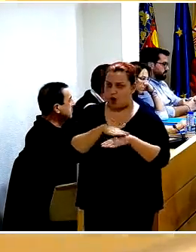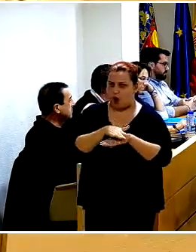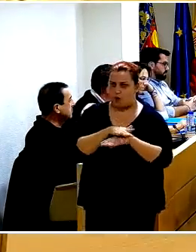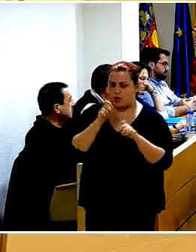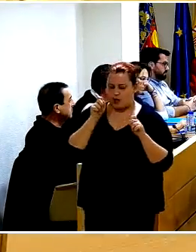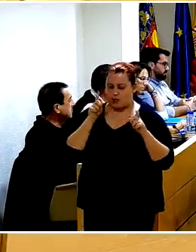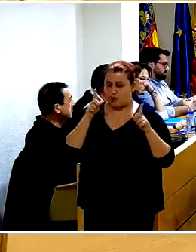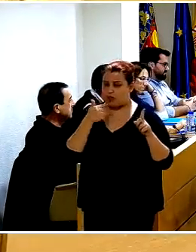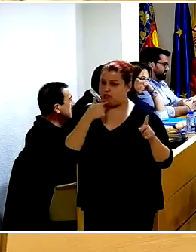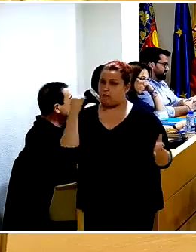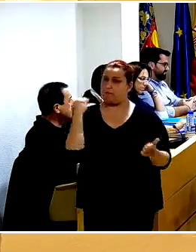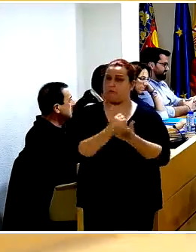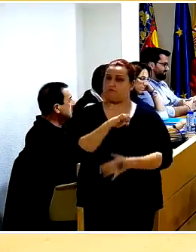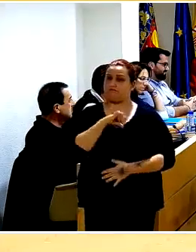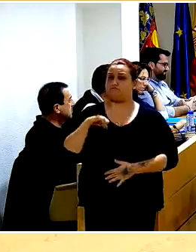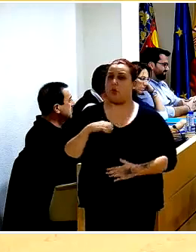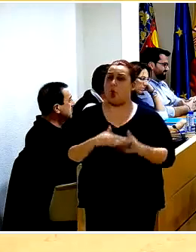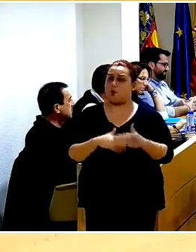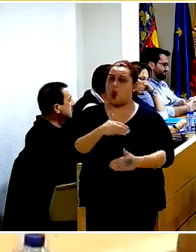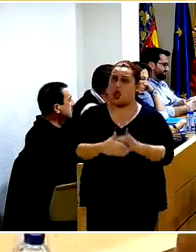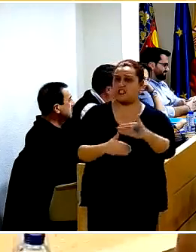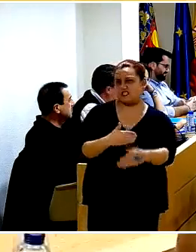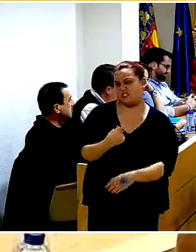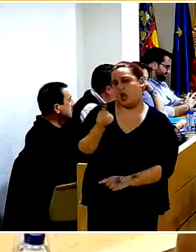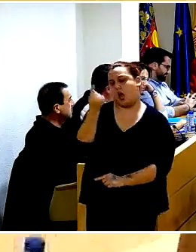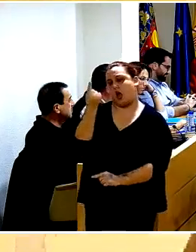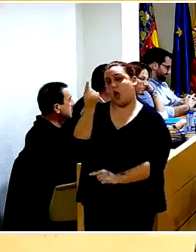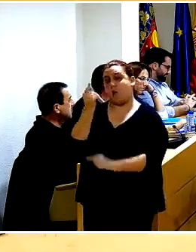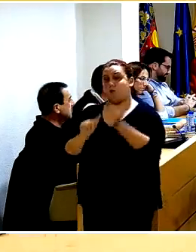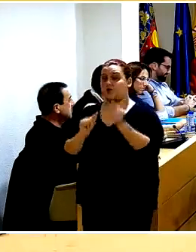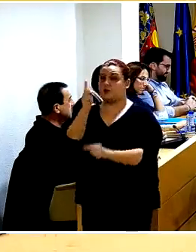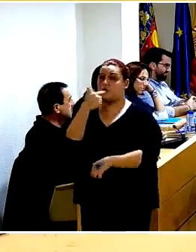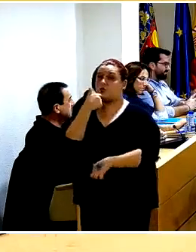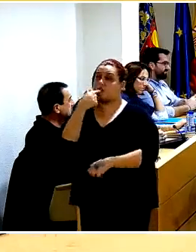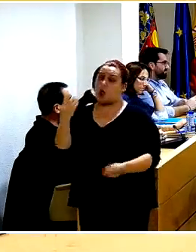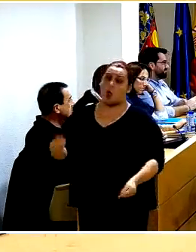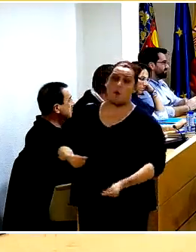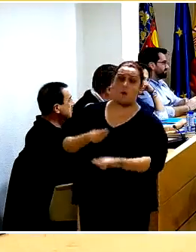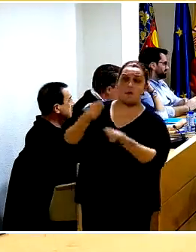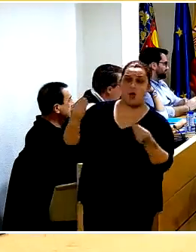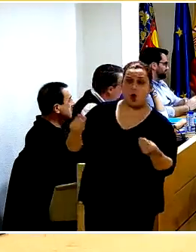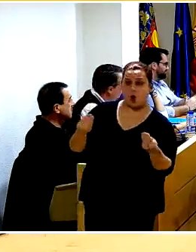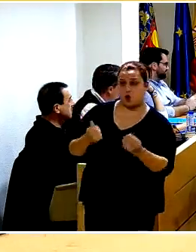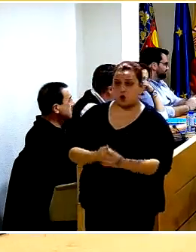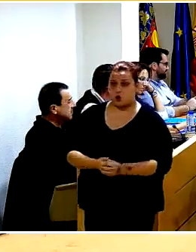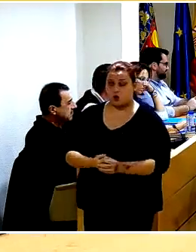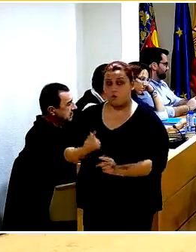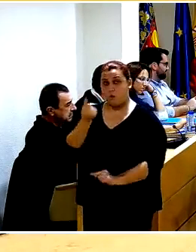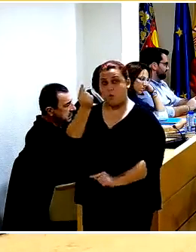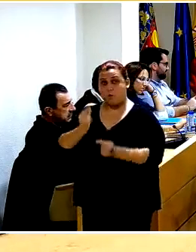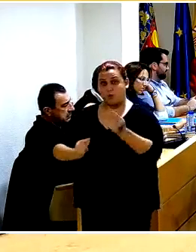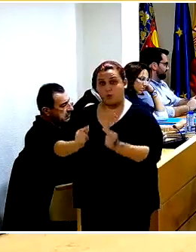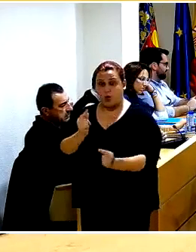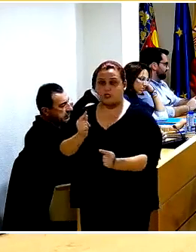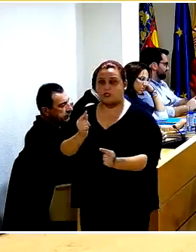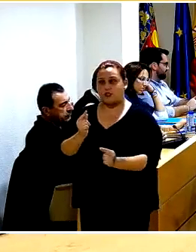autodenominado progresista con la descripción de un presupuesto cada vez mejor, un presupuesto que además mantiene